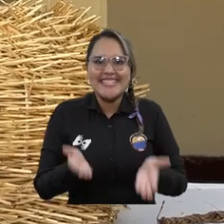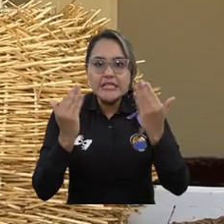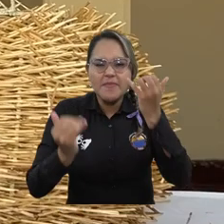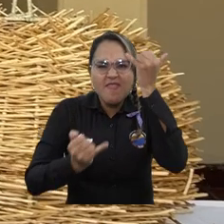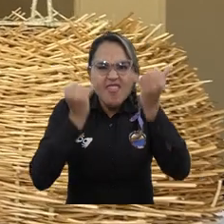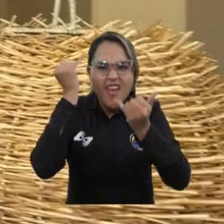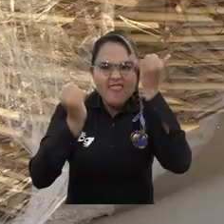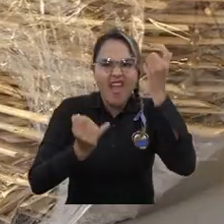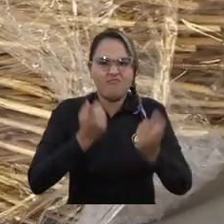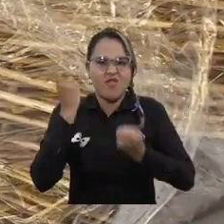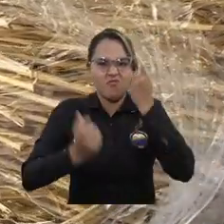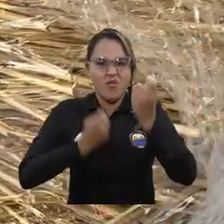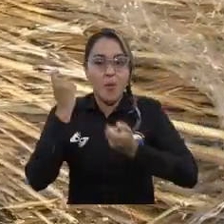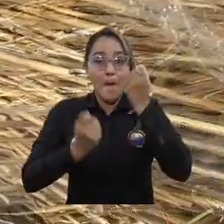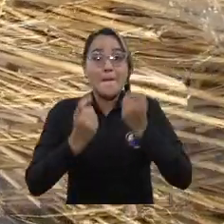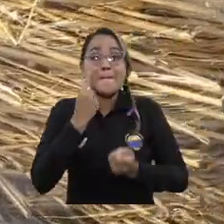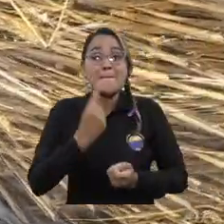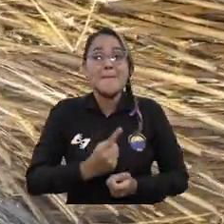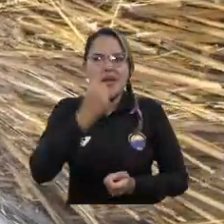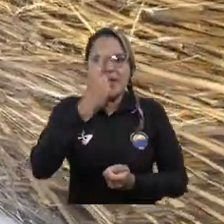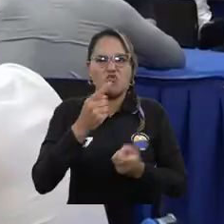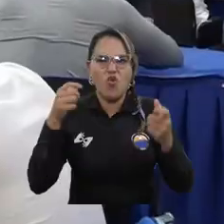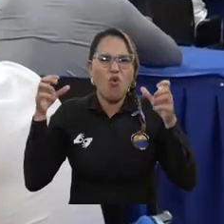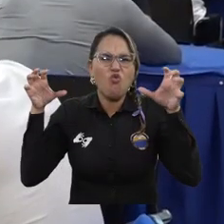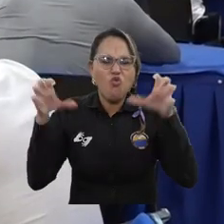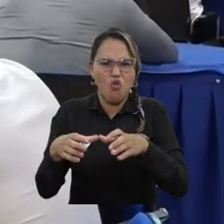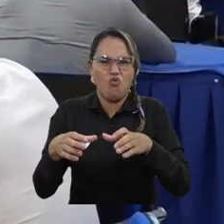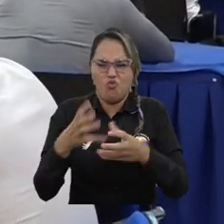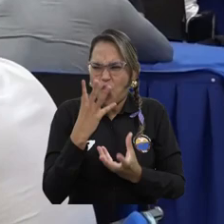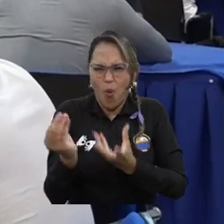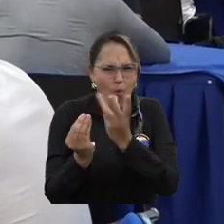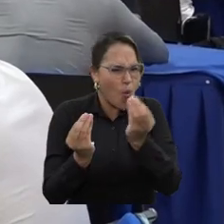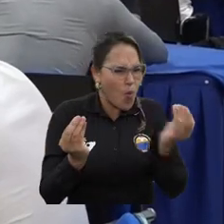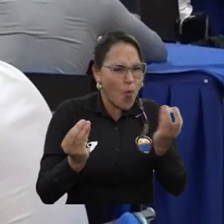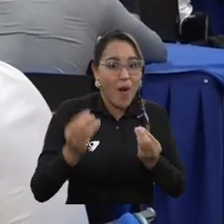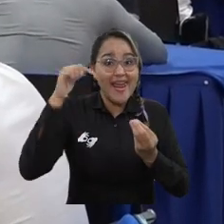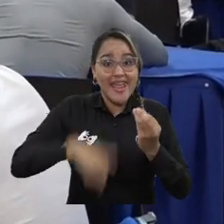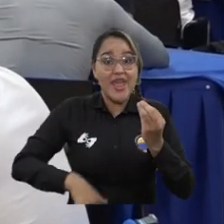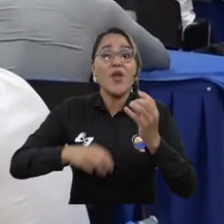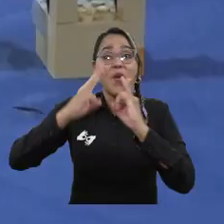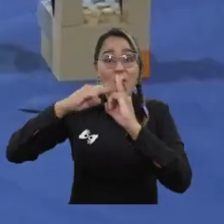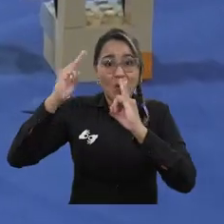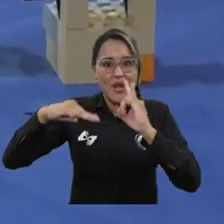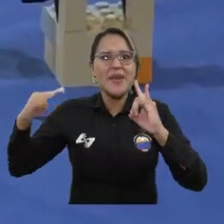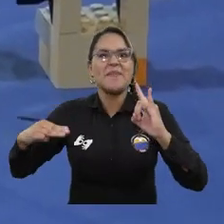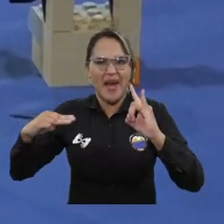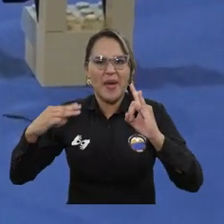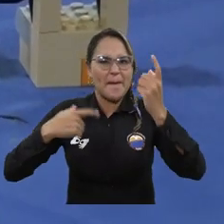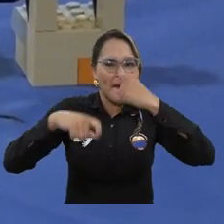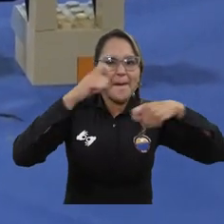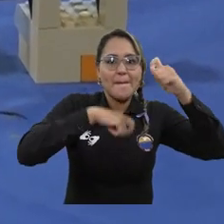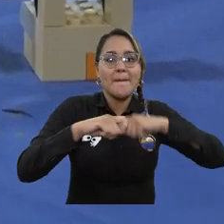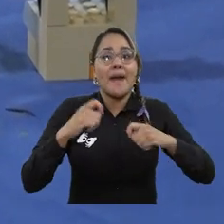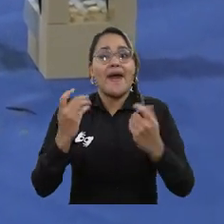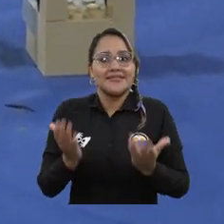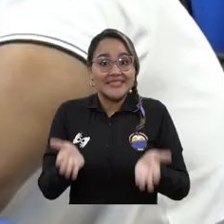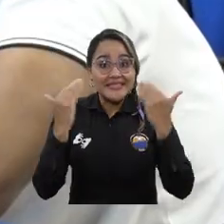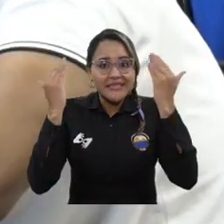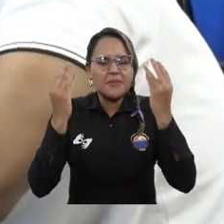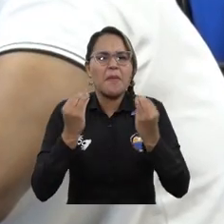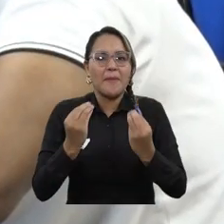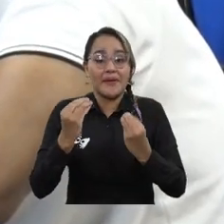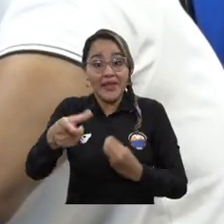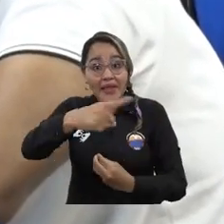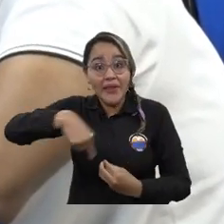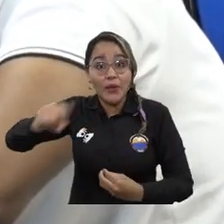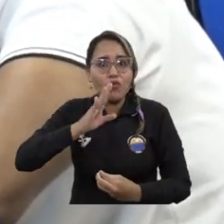Esta es una de las ideas de negocio que participaron del primer kickoff Unimagdalena de este 2024, la plataforma que sirve como punto